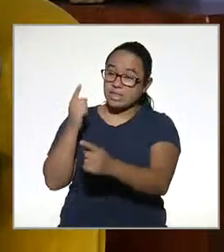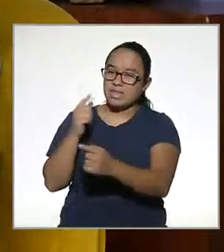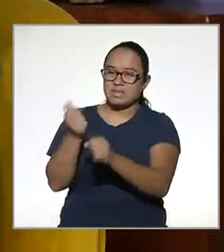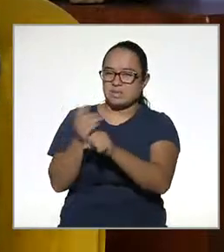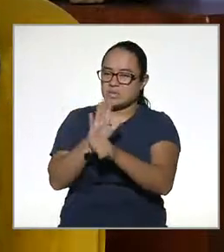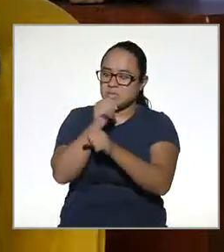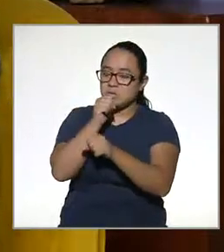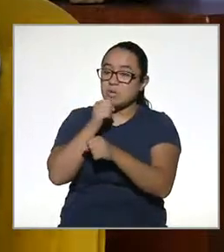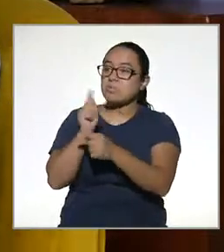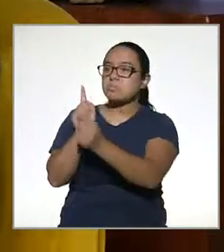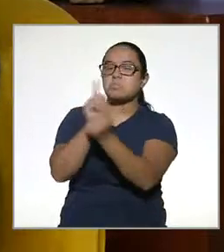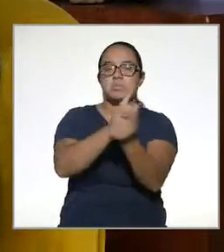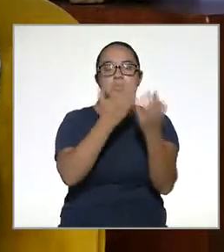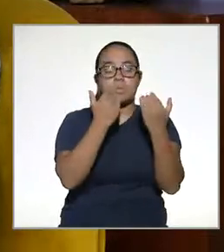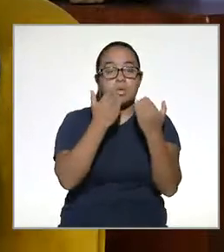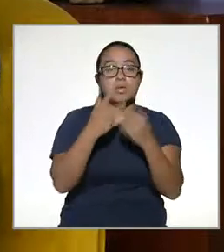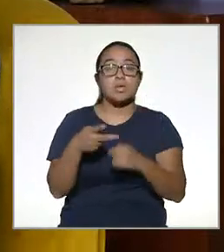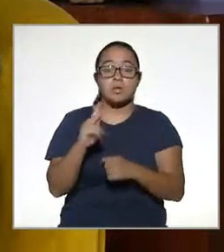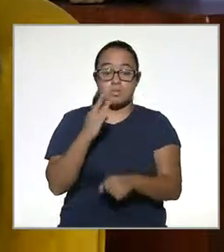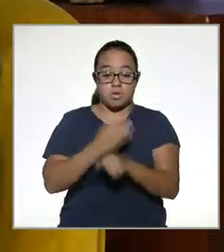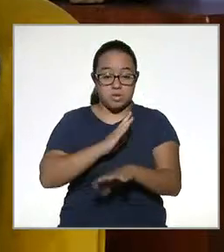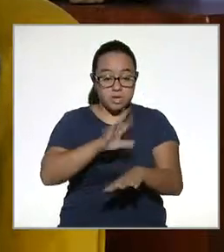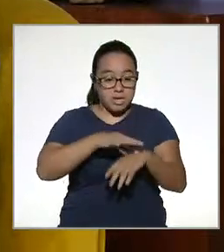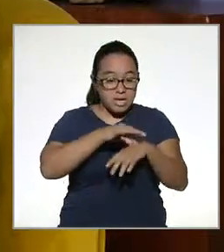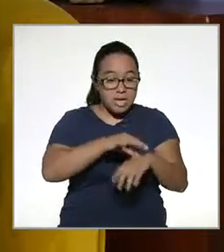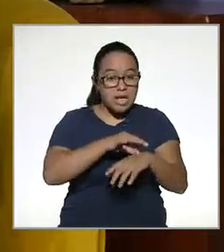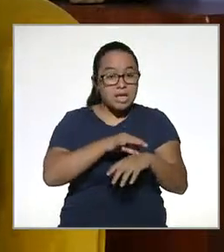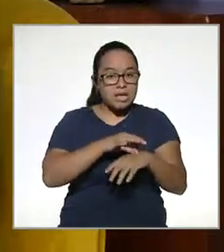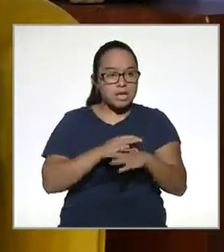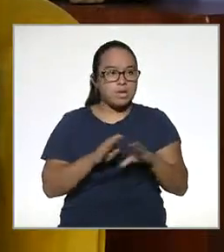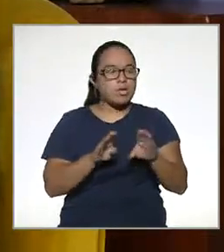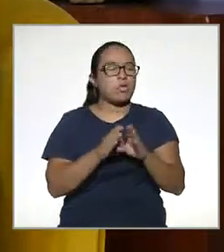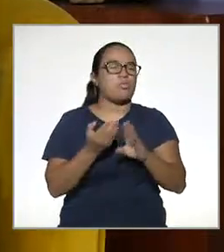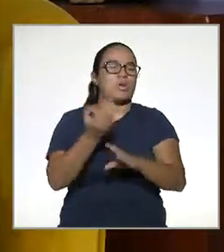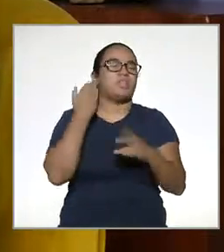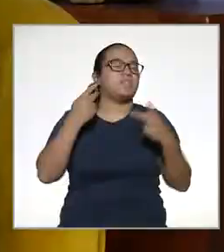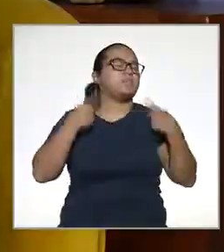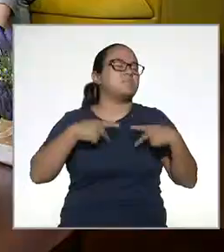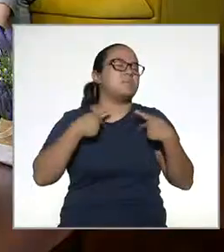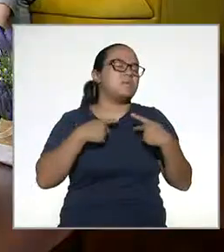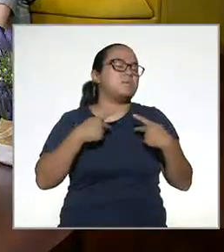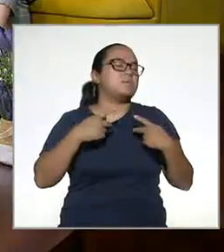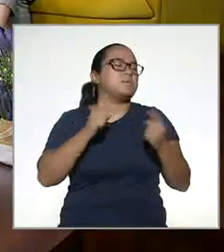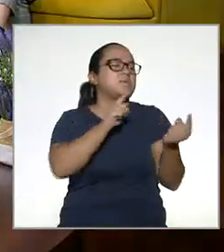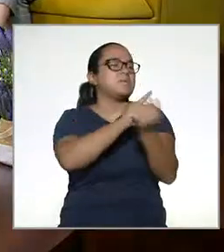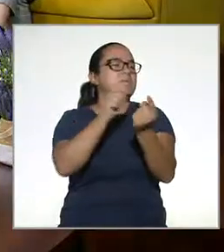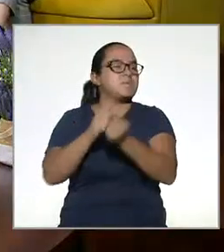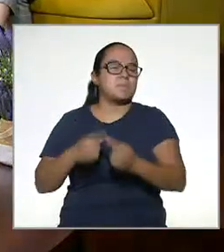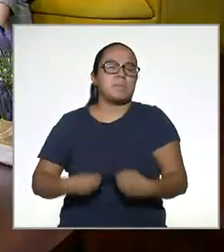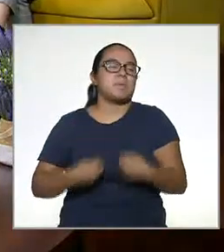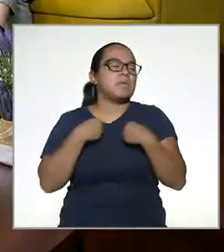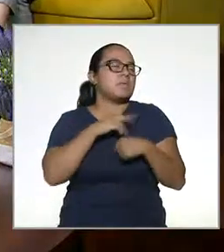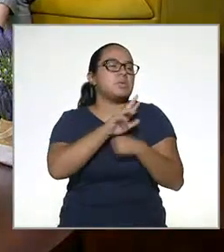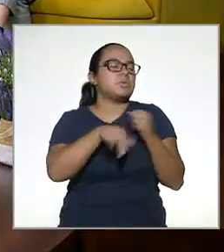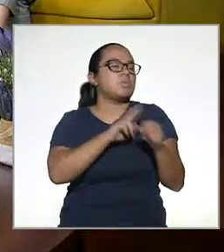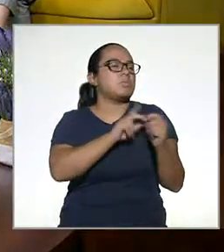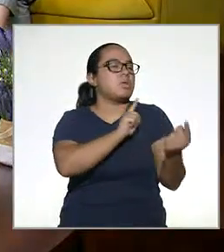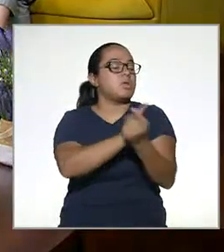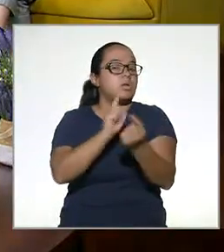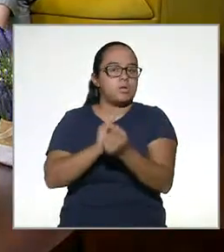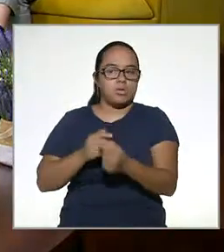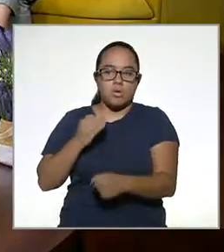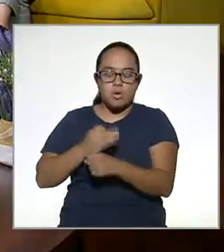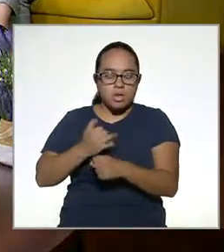pandemia, pero ahora a los que ya lo vivieron, a los que ya tuvieron como una vida normal antes de la pandemia, por supuesto, es a los que más les está